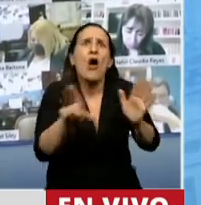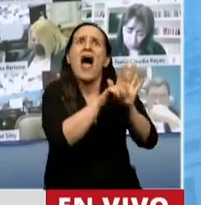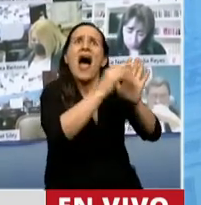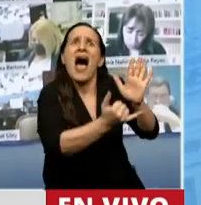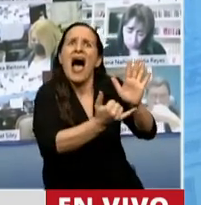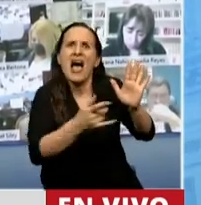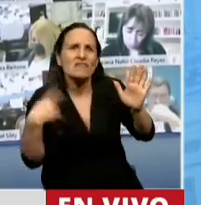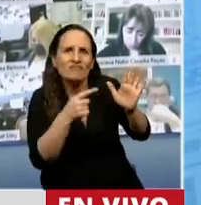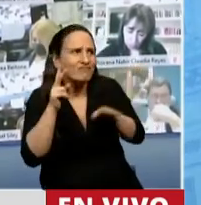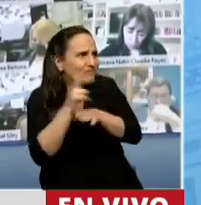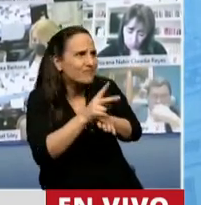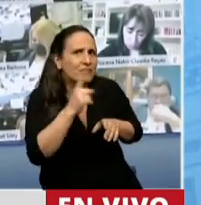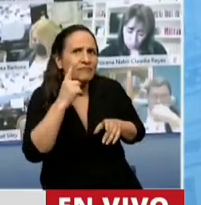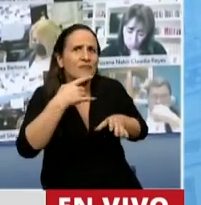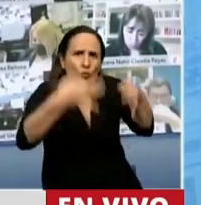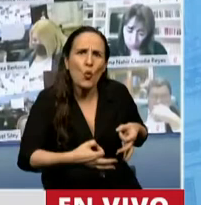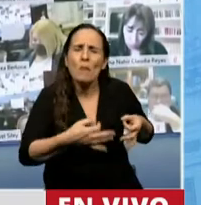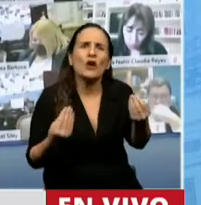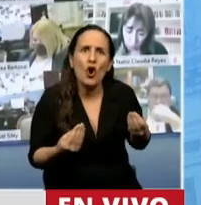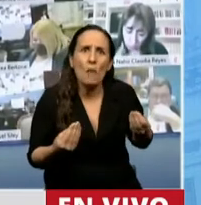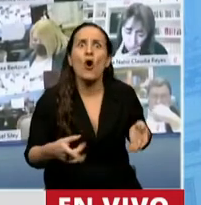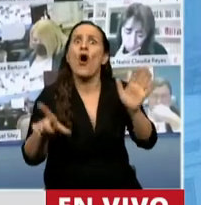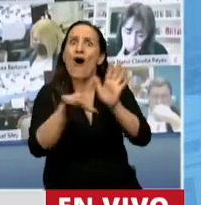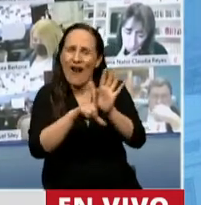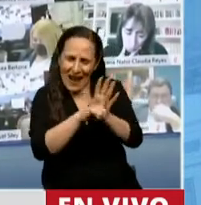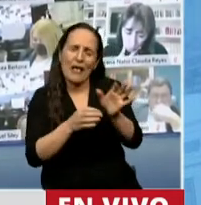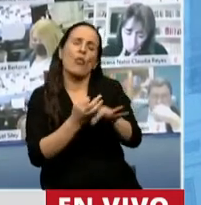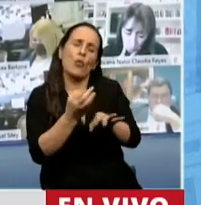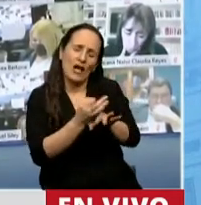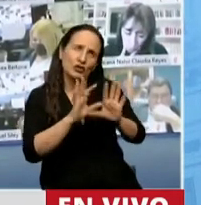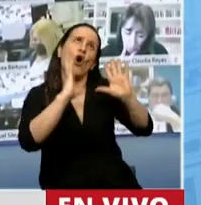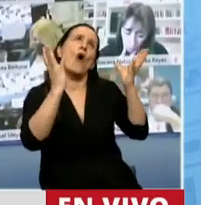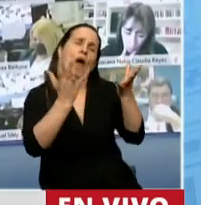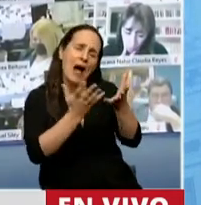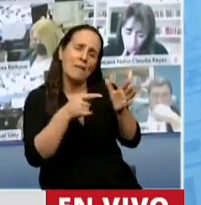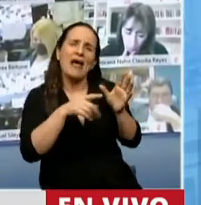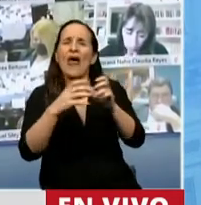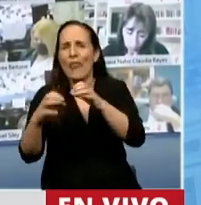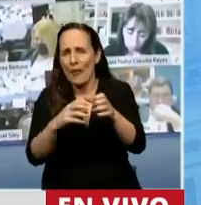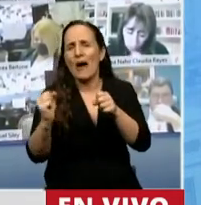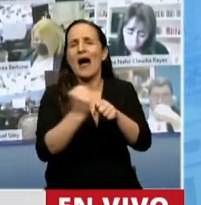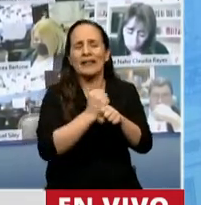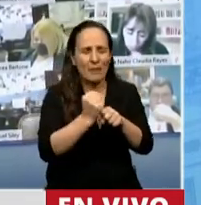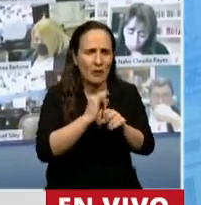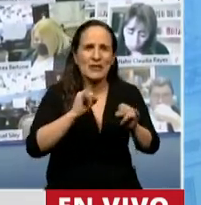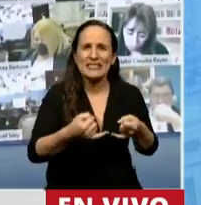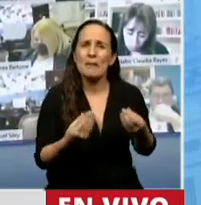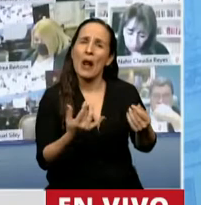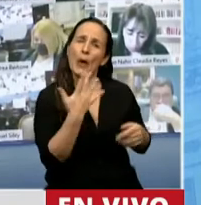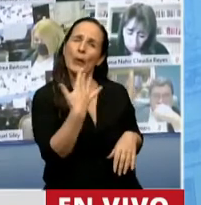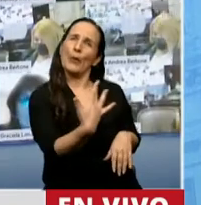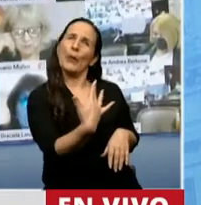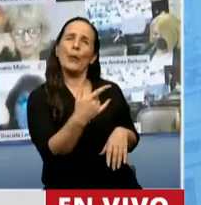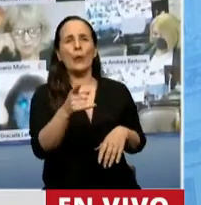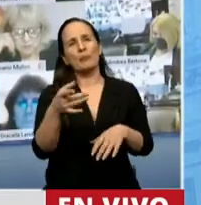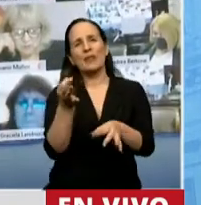Queremos debatir y queremos sancionar la ley de educación ambiental. Ahora, no lo queremos debatir y lo queremos sancionar para que se den clase en las